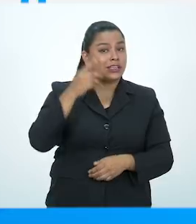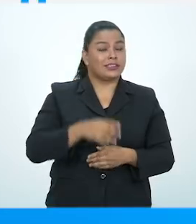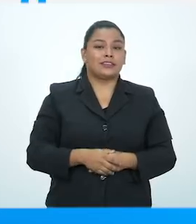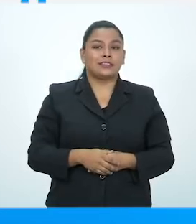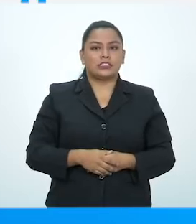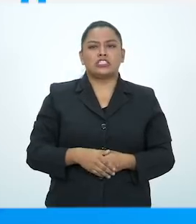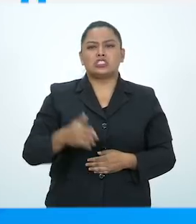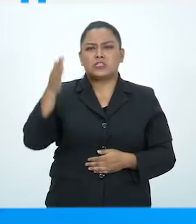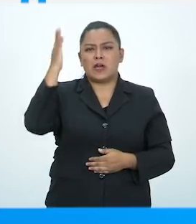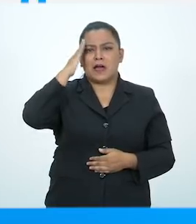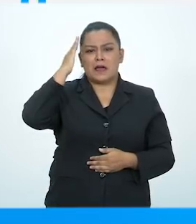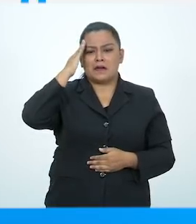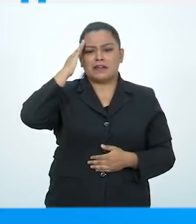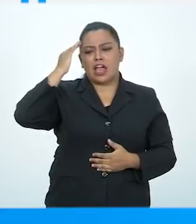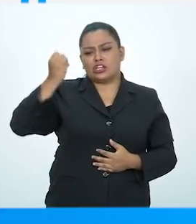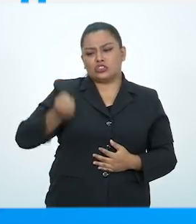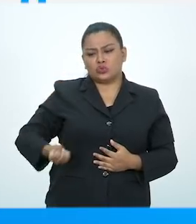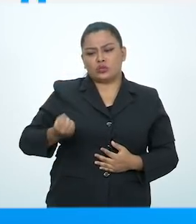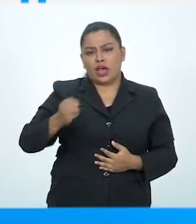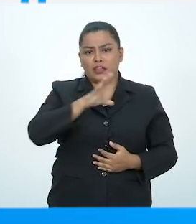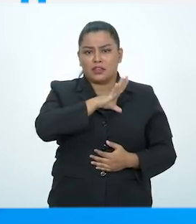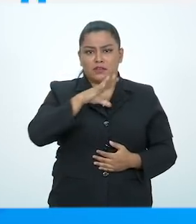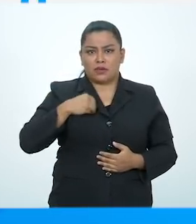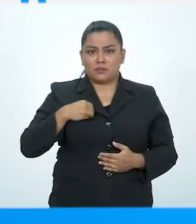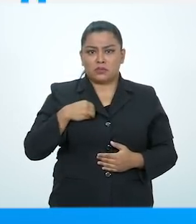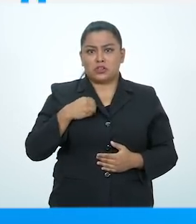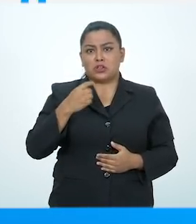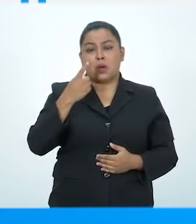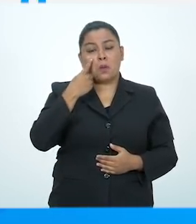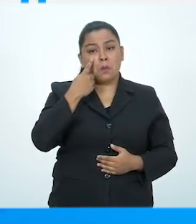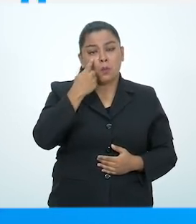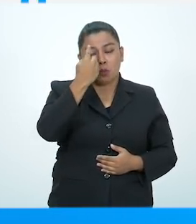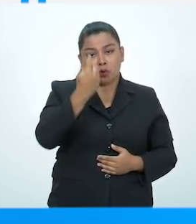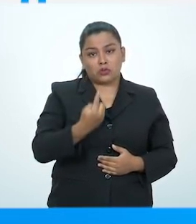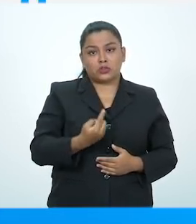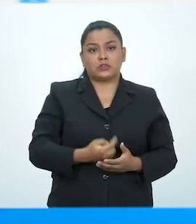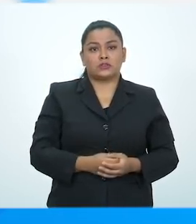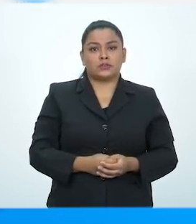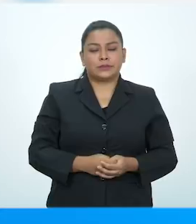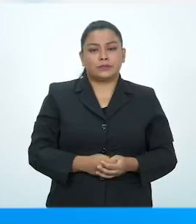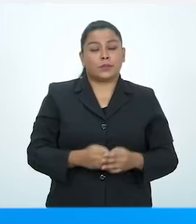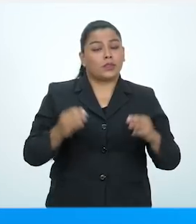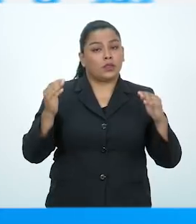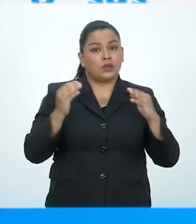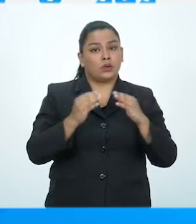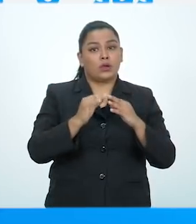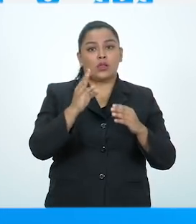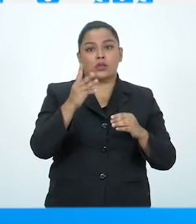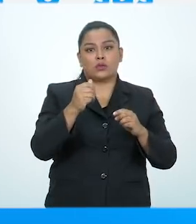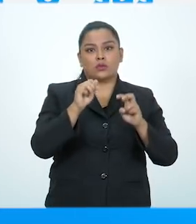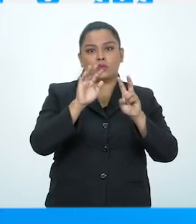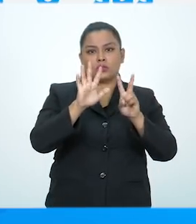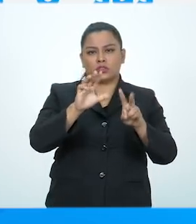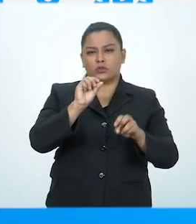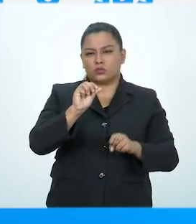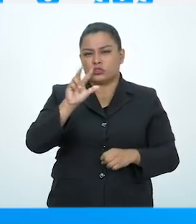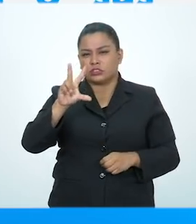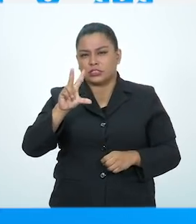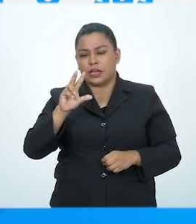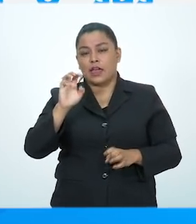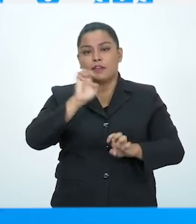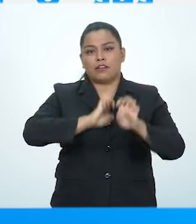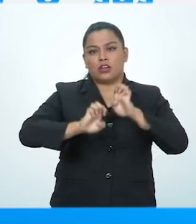docente y dados a conocer a estudiantes, familia o representantes. También, en el número